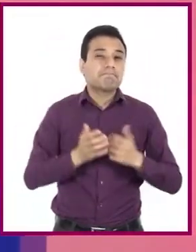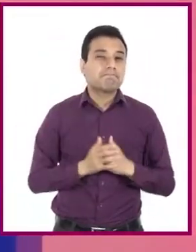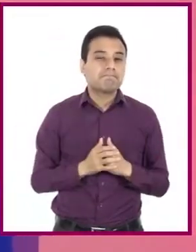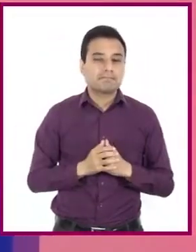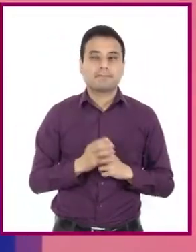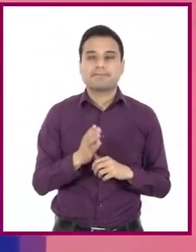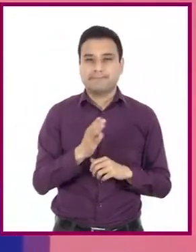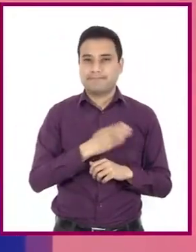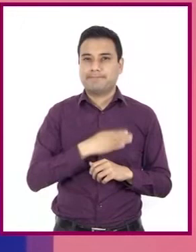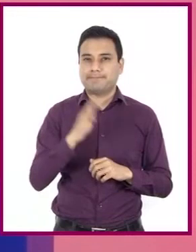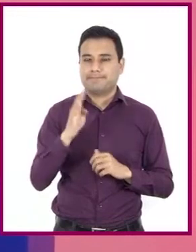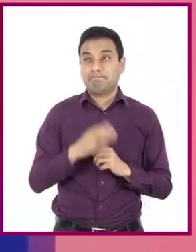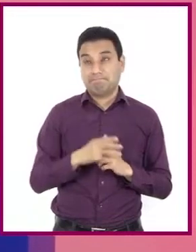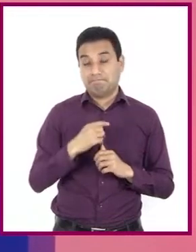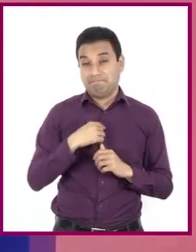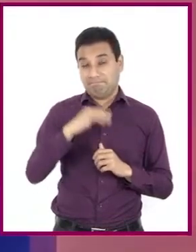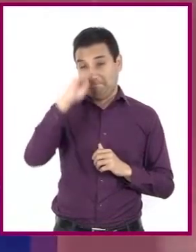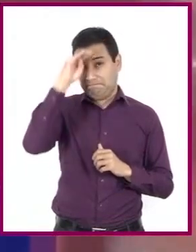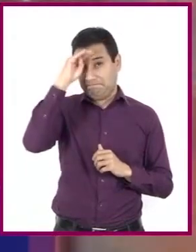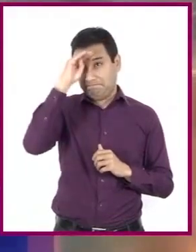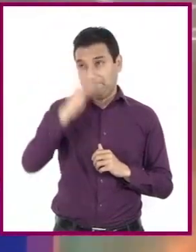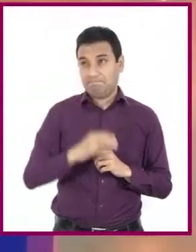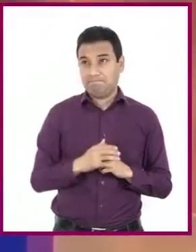Bueno, se me viene a la memoria